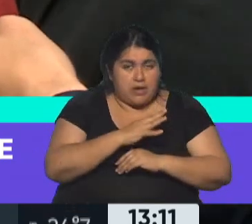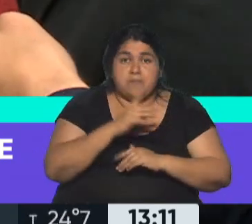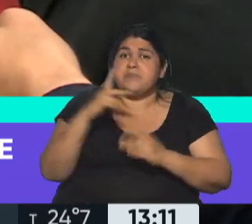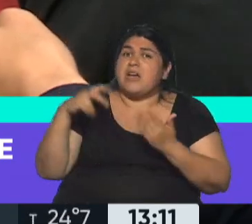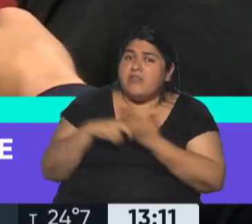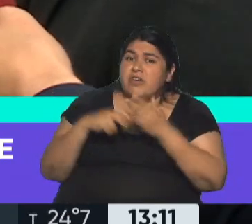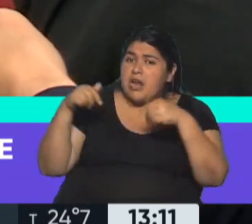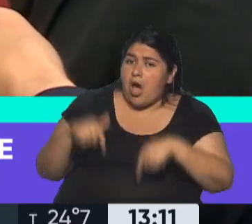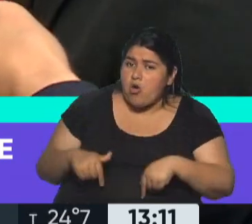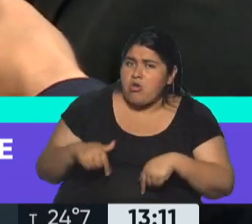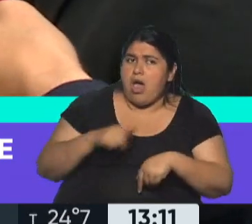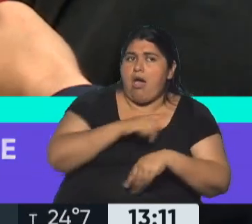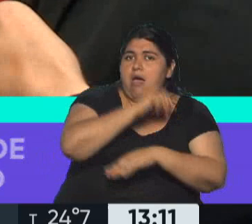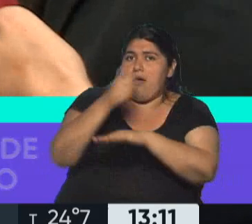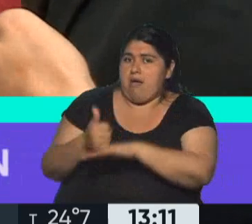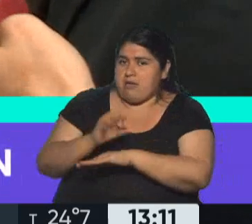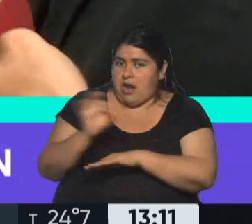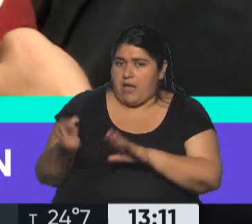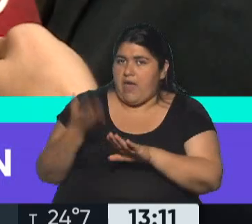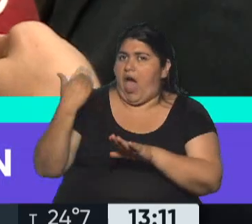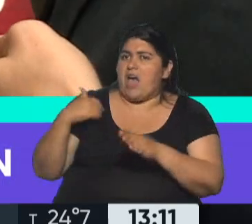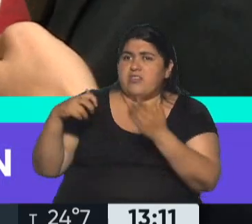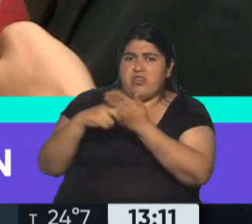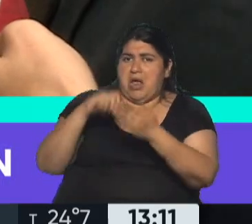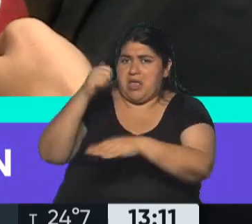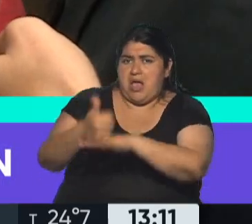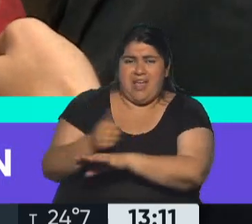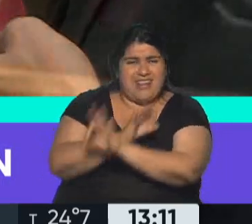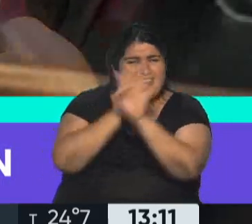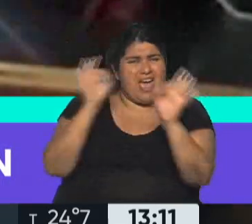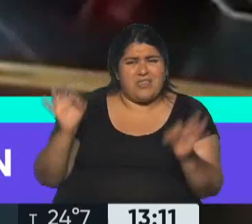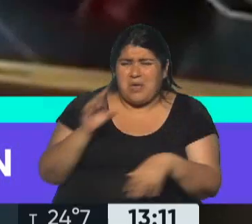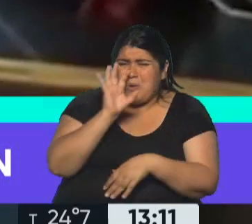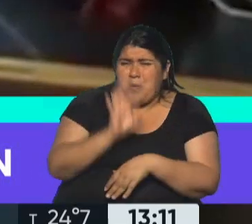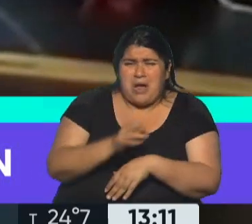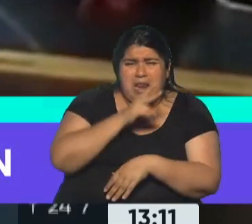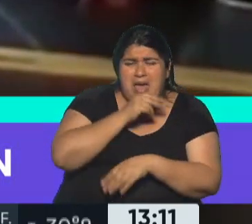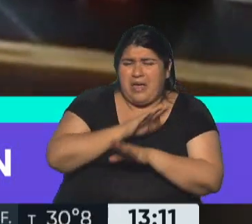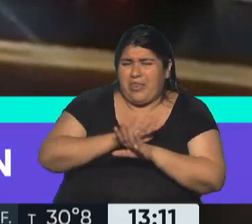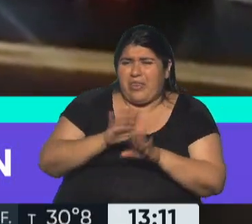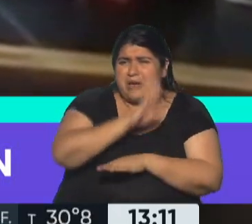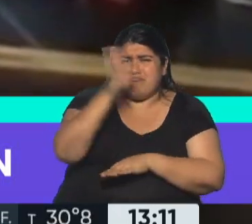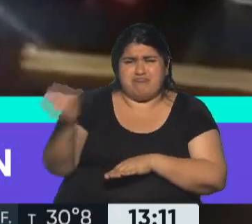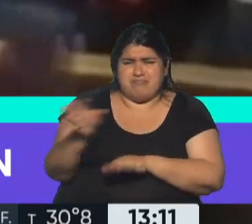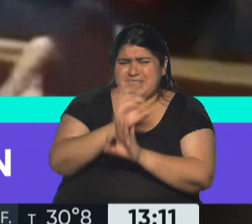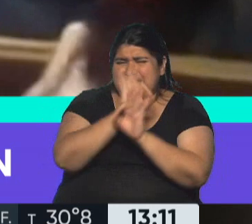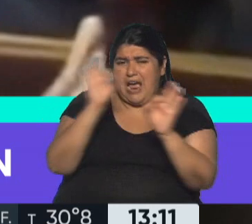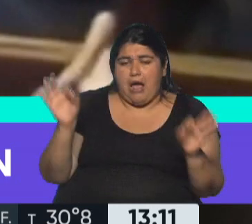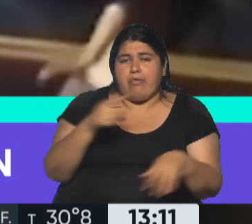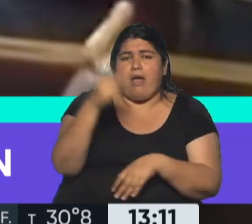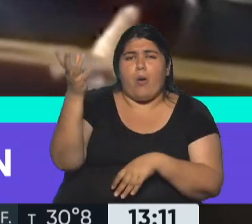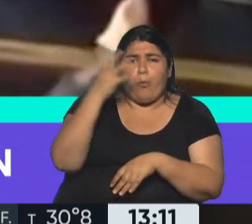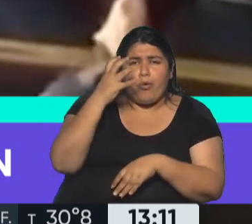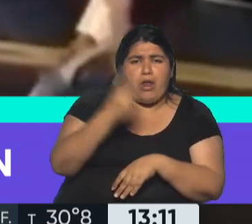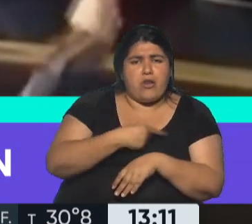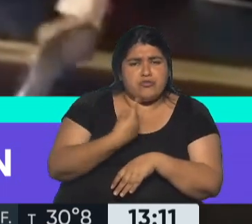esta fiscalía, no se presentó nunca. Ah, de entrada nunca. Nunca se presentó, nunca, nunca nada. Y nada, se burlaron, se